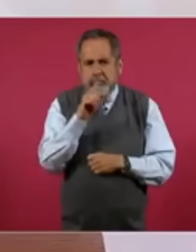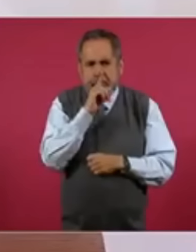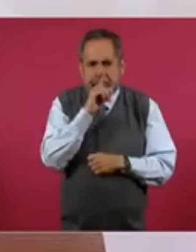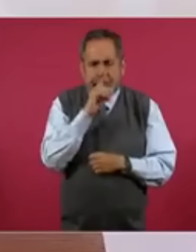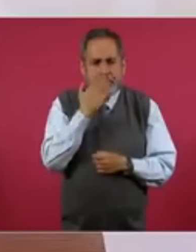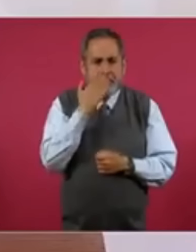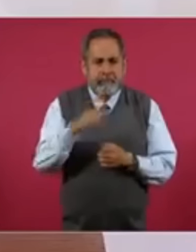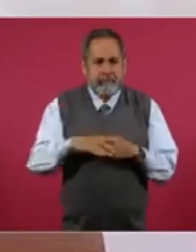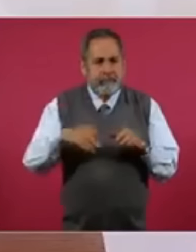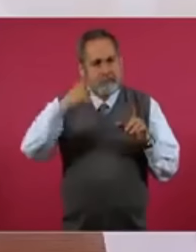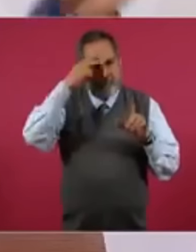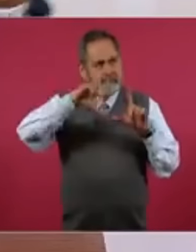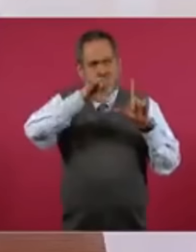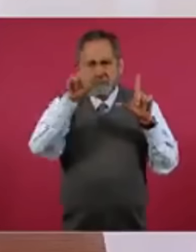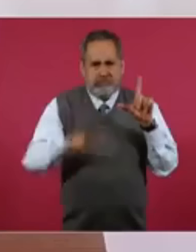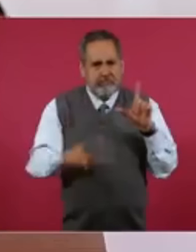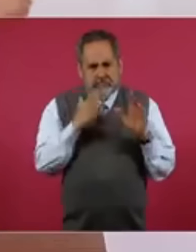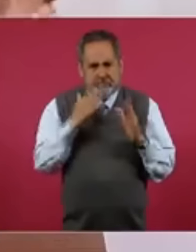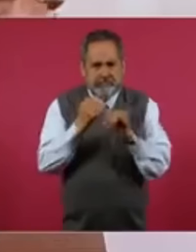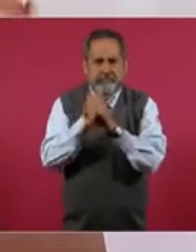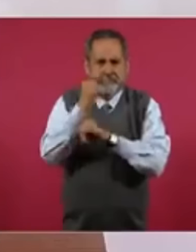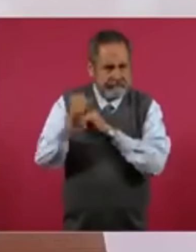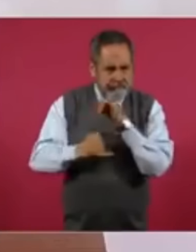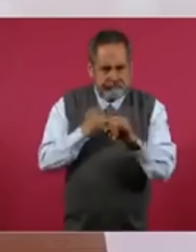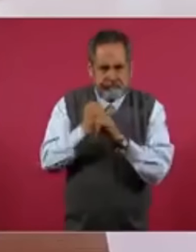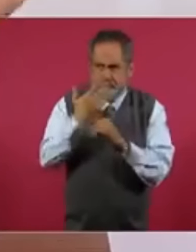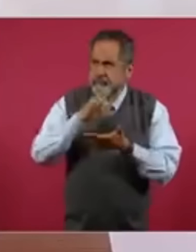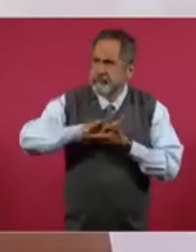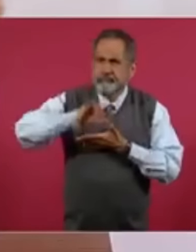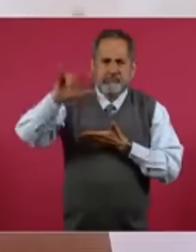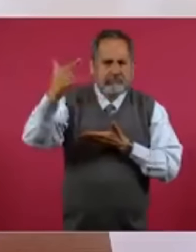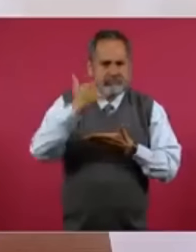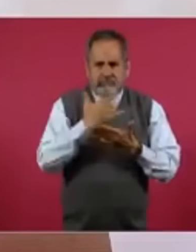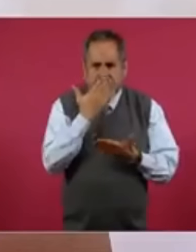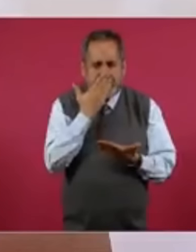los vuelos nacionales, pero los internacionales, por la